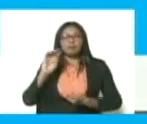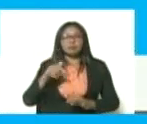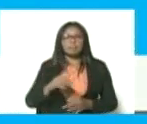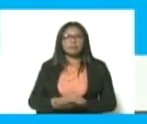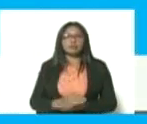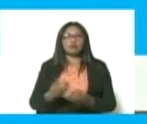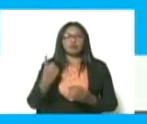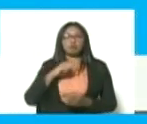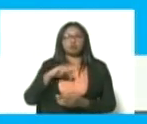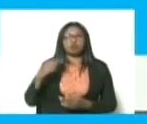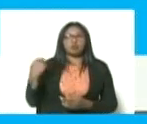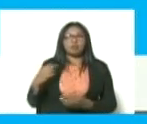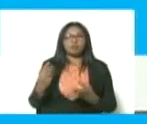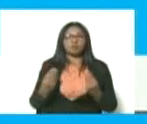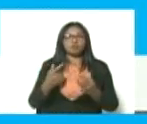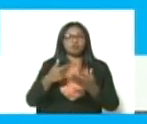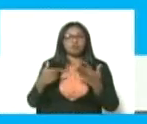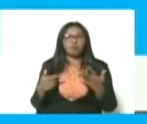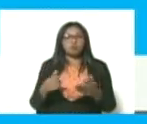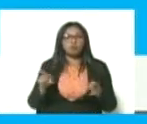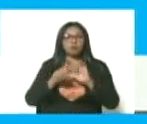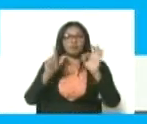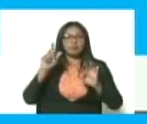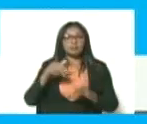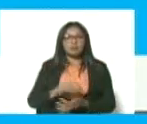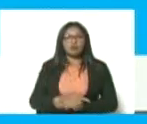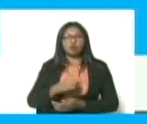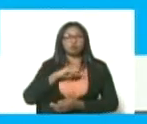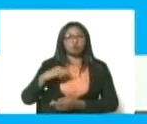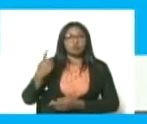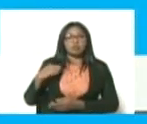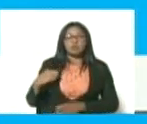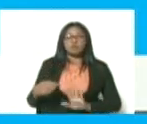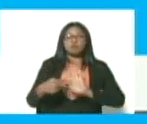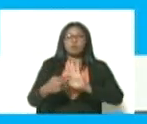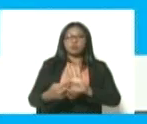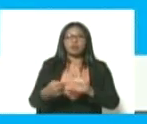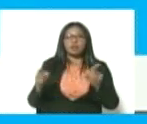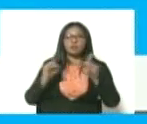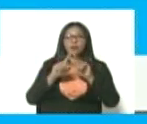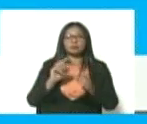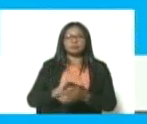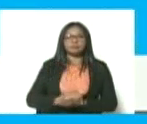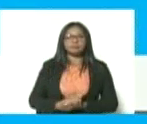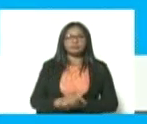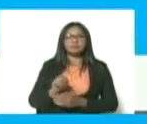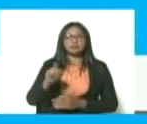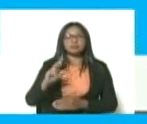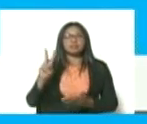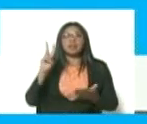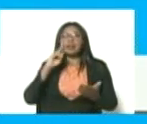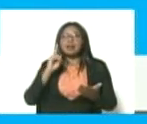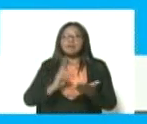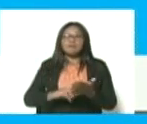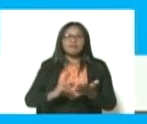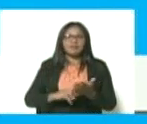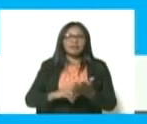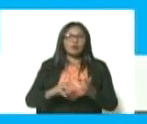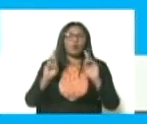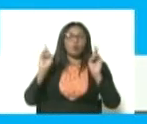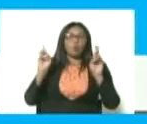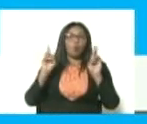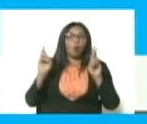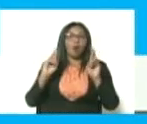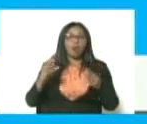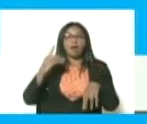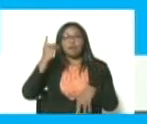más, que en cualquier momento lo vamos a sacar. Esa es la verdad. Ojalá Iván Duque tomara